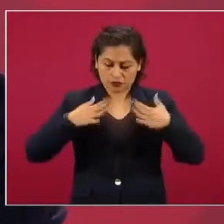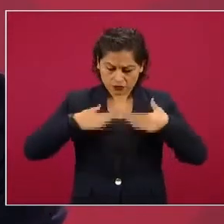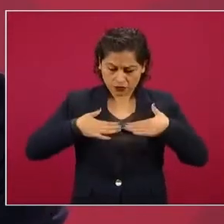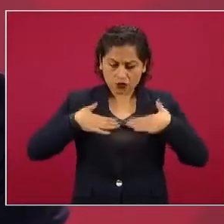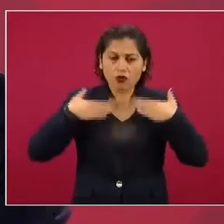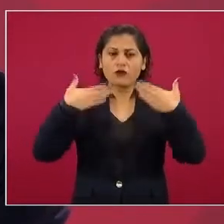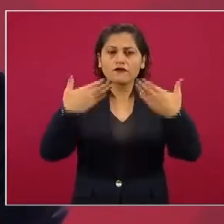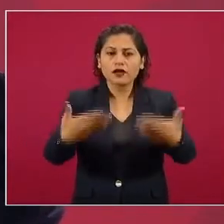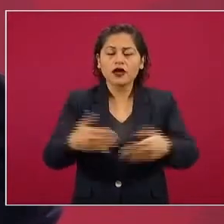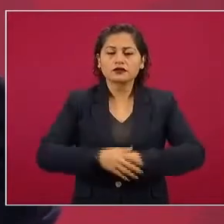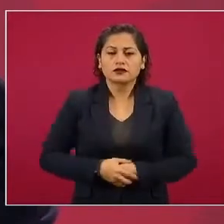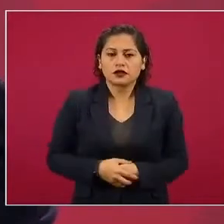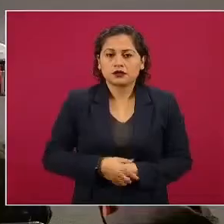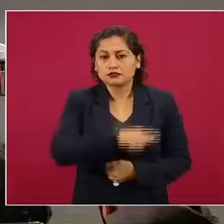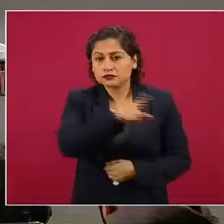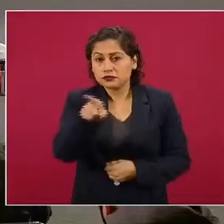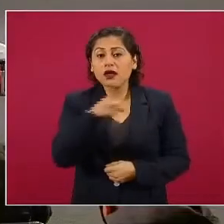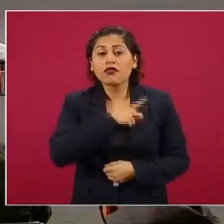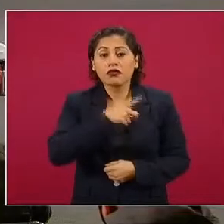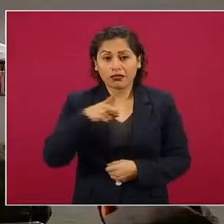creer en el pueblo,